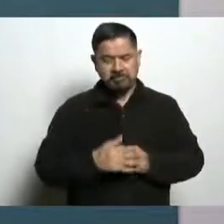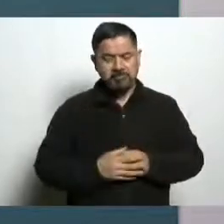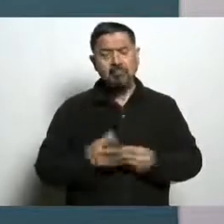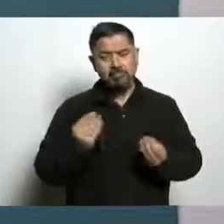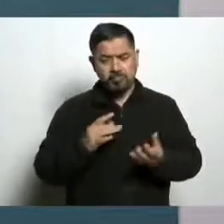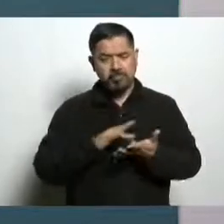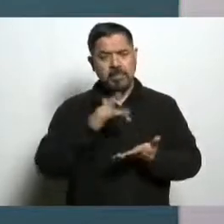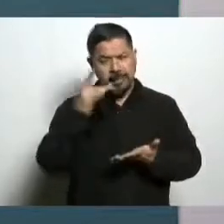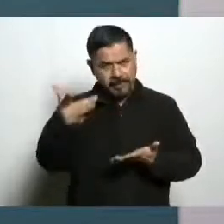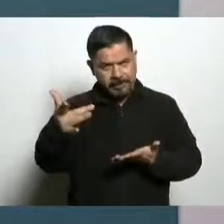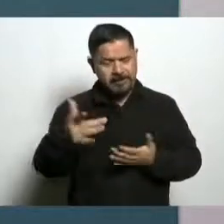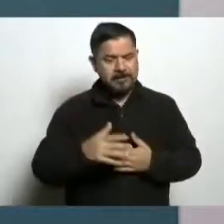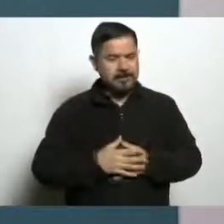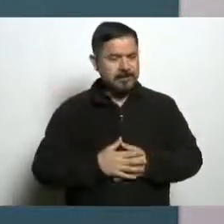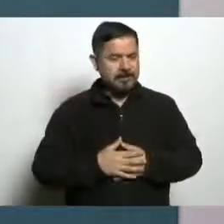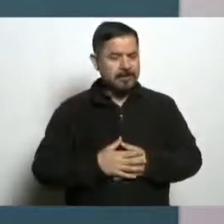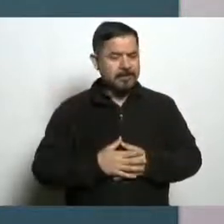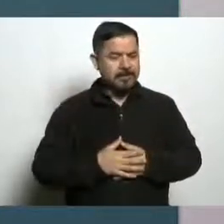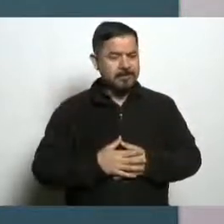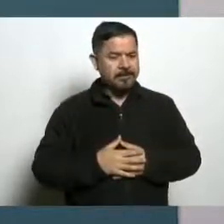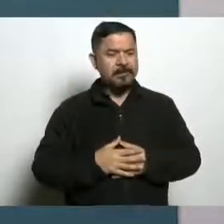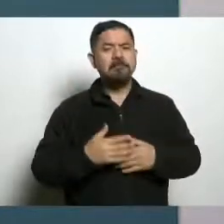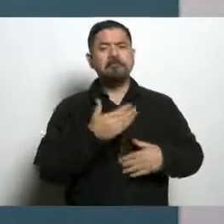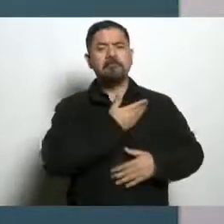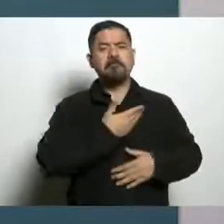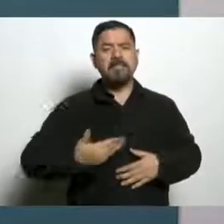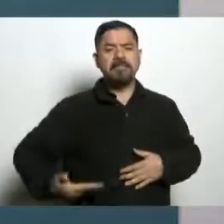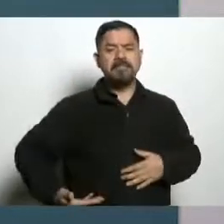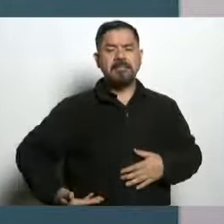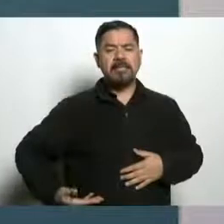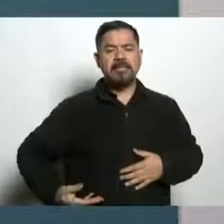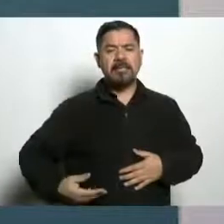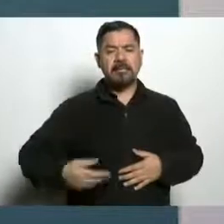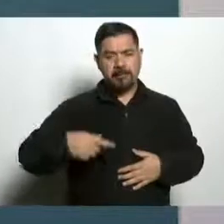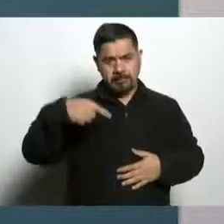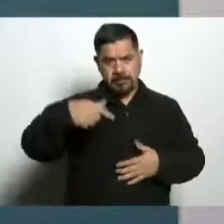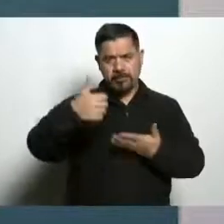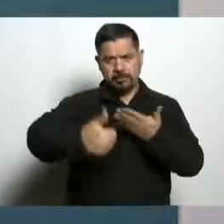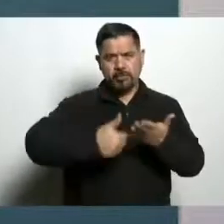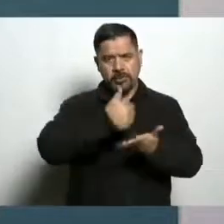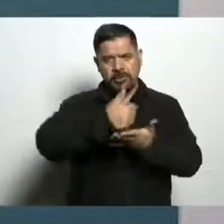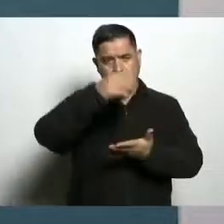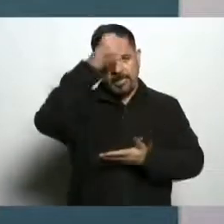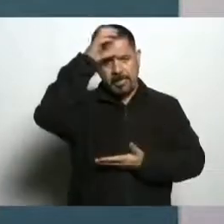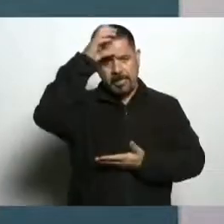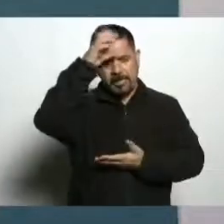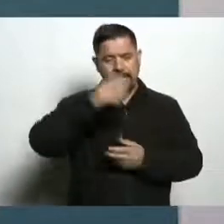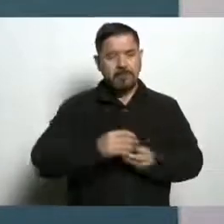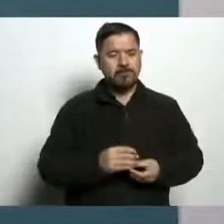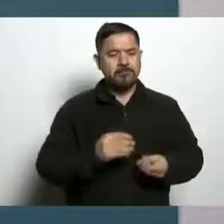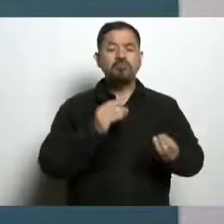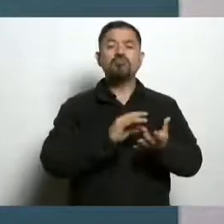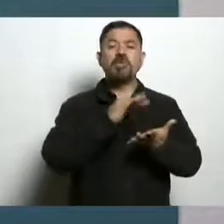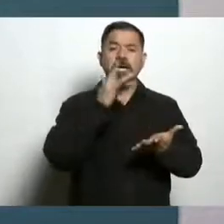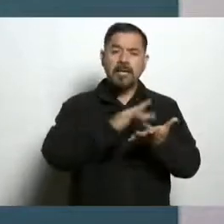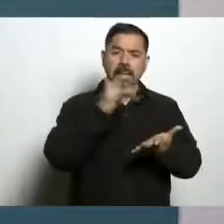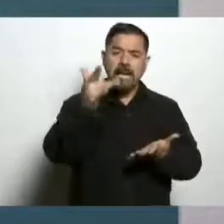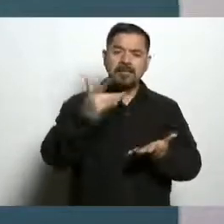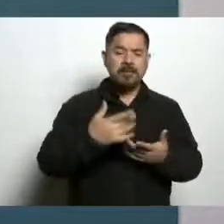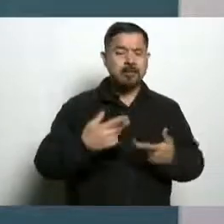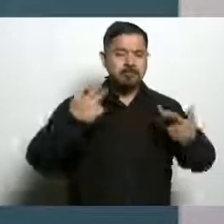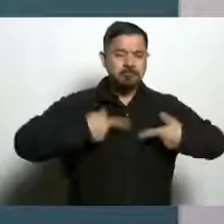Muchas gracias al presidente municipal de Cananea, muchas gracias a